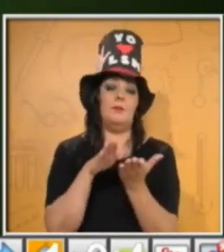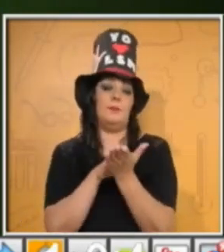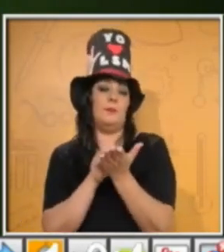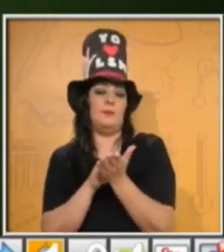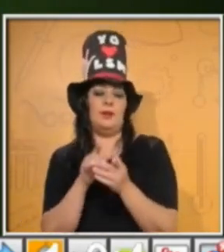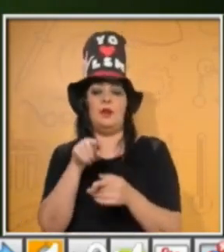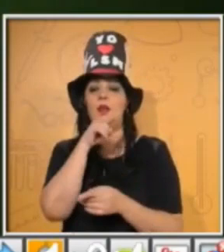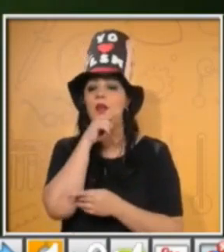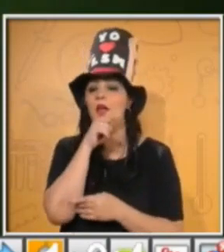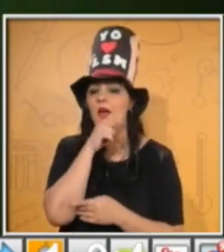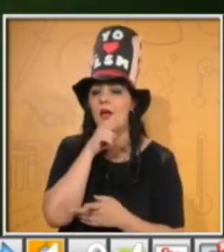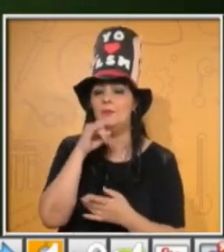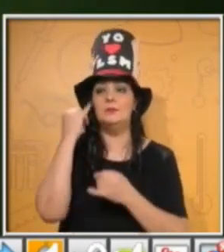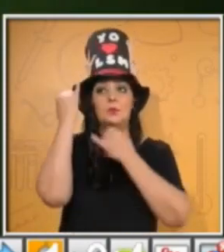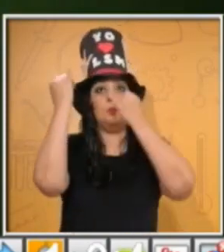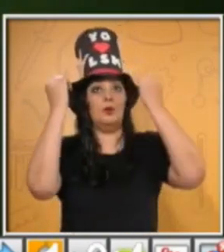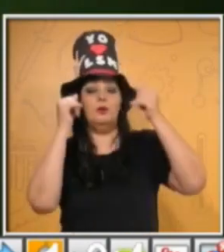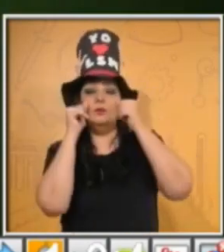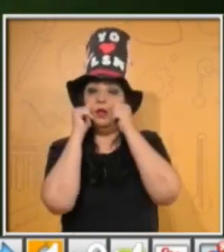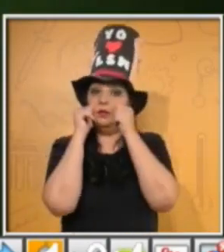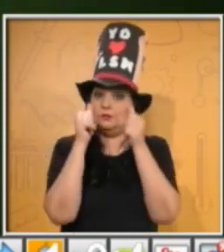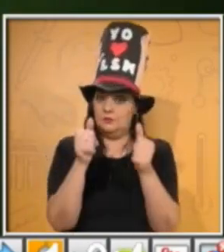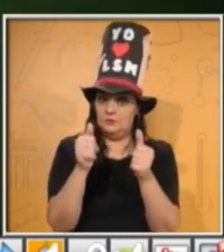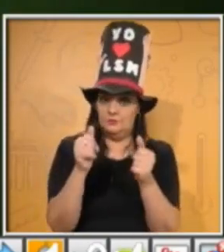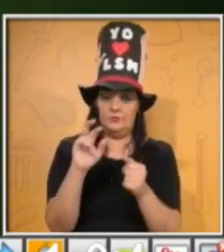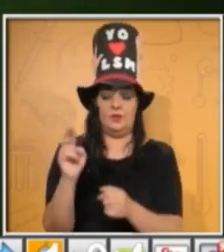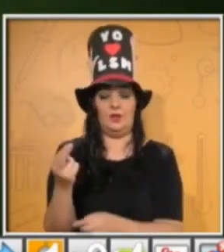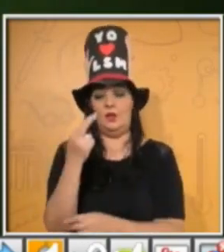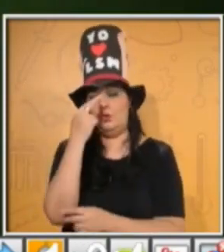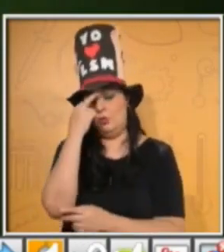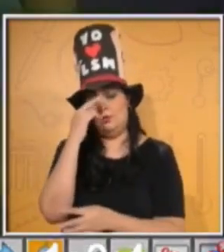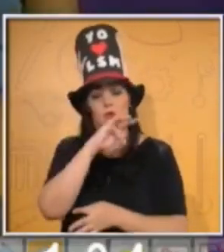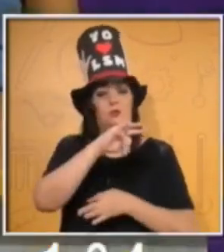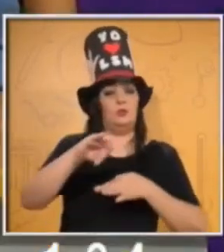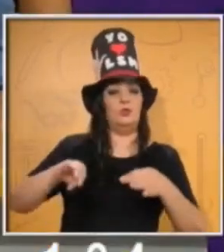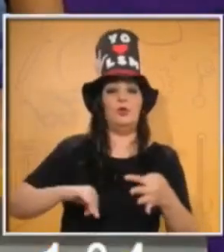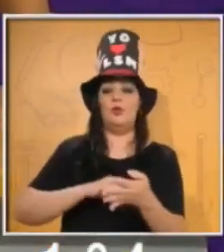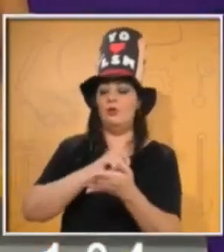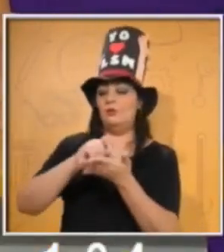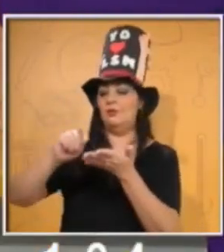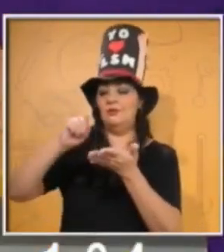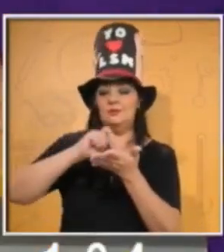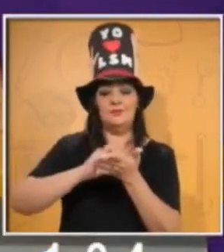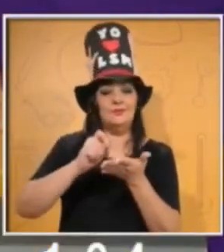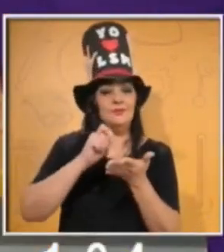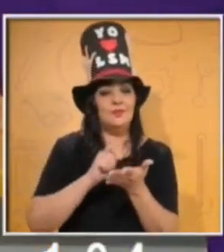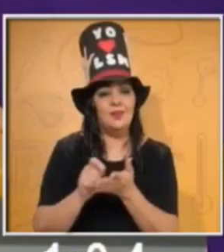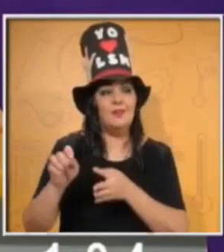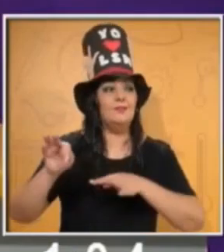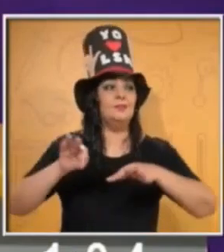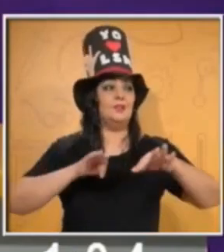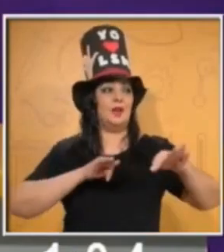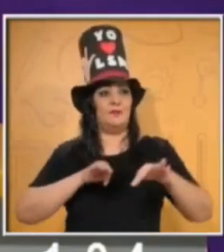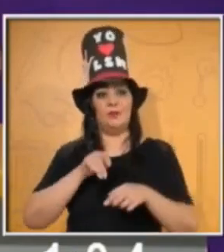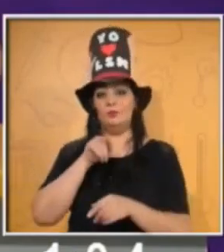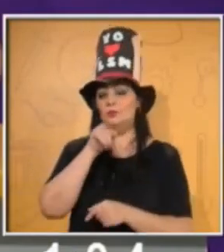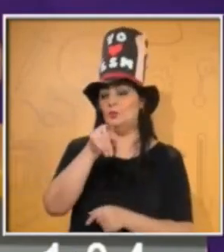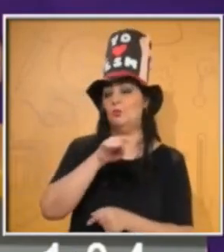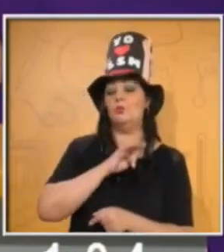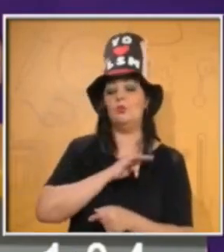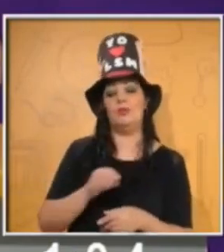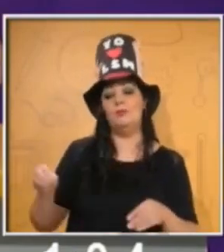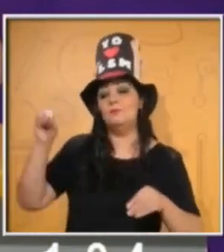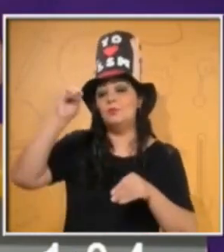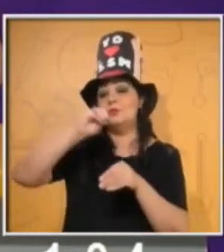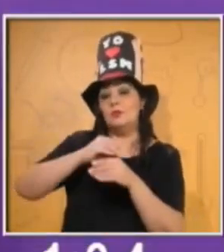tu atención y tu imaginación. Recuerda que los apuntes que tú hagas, los trabajos que realicemos, tú los vas a poder